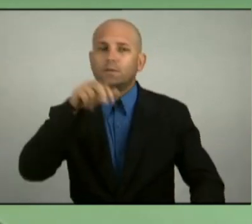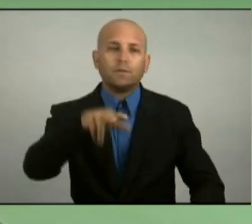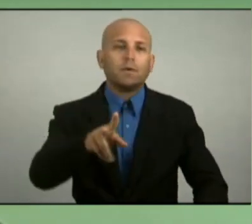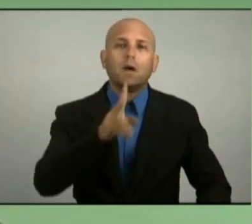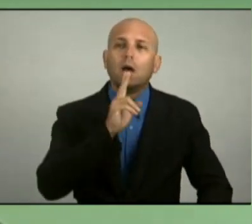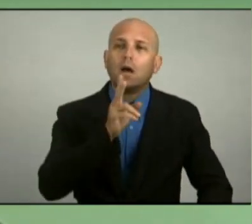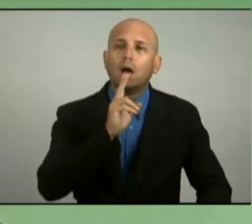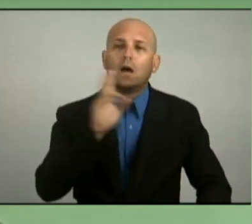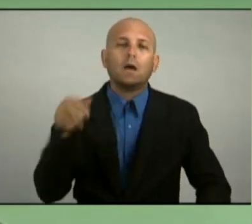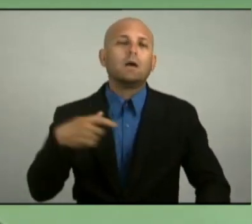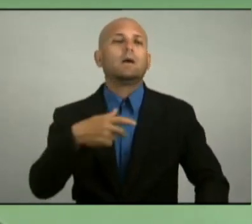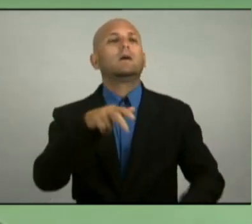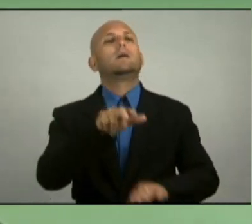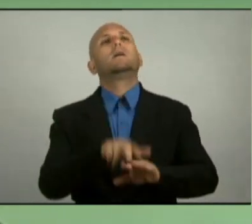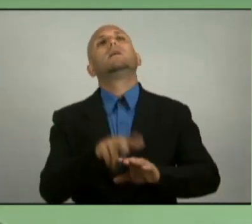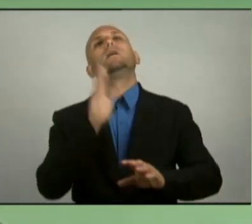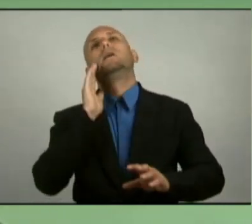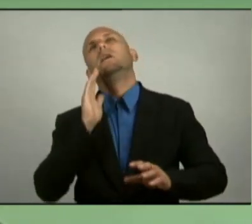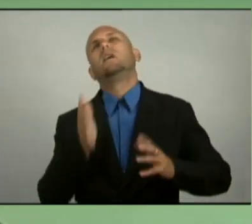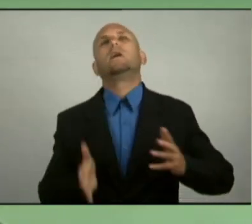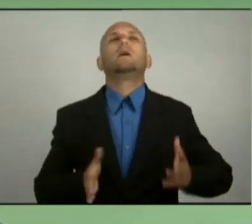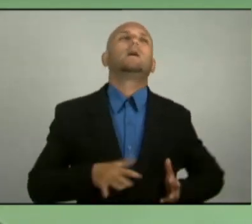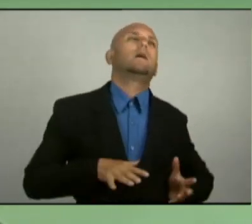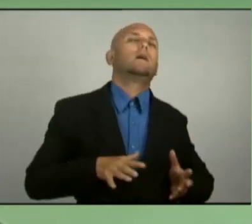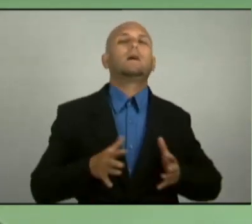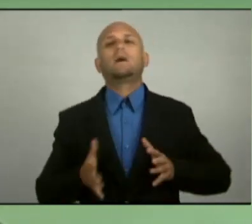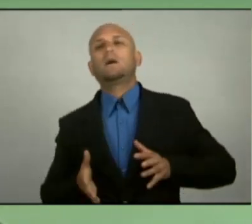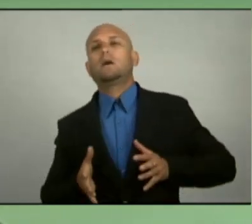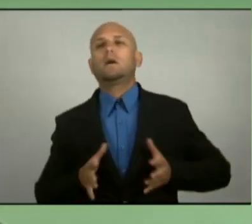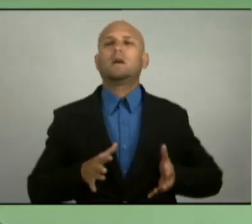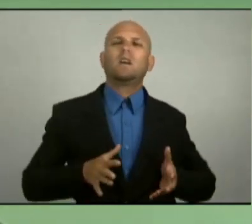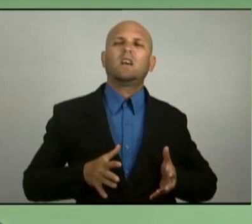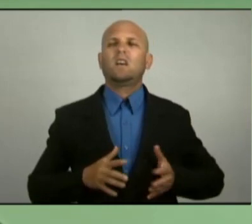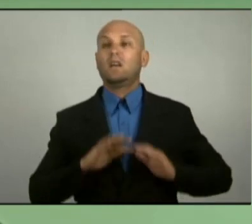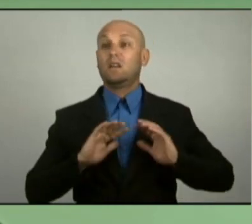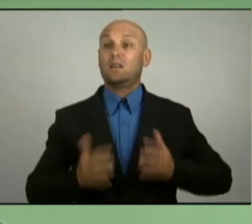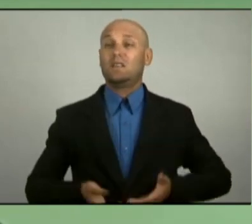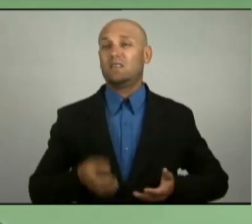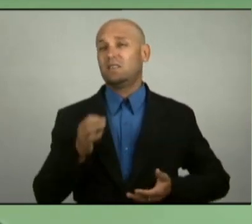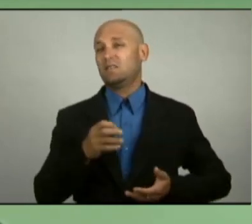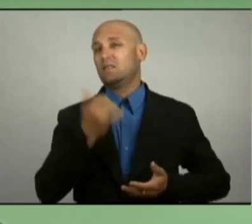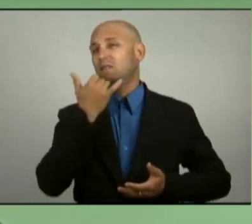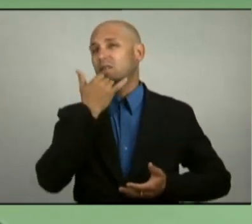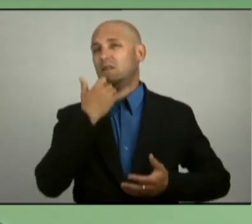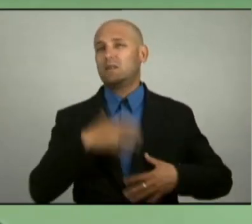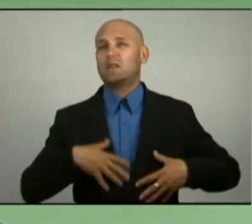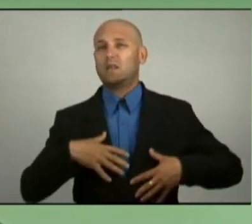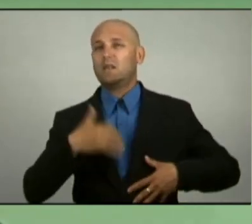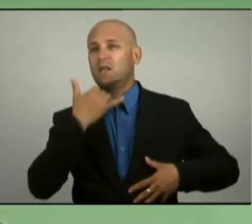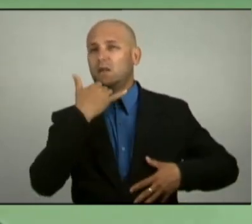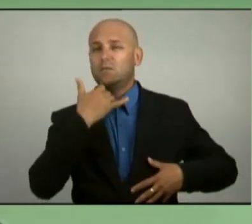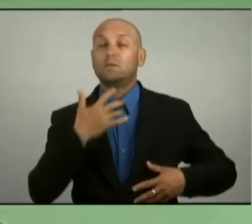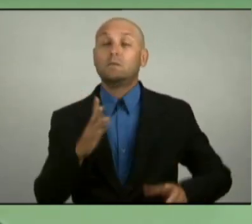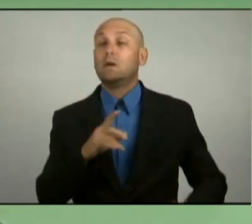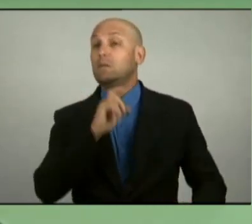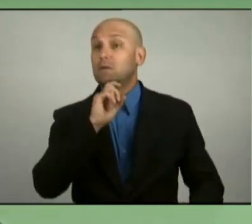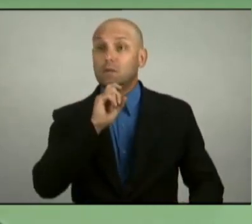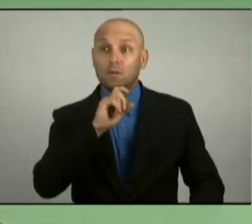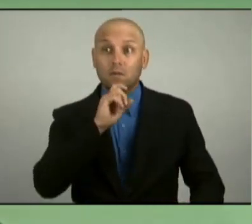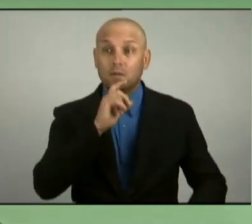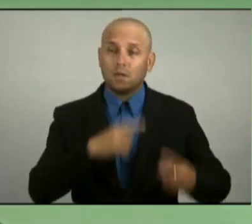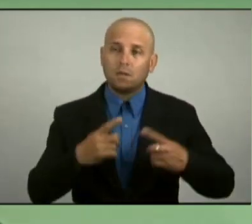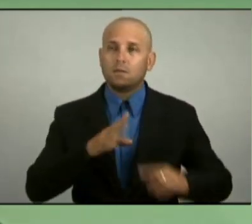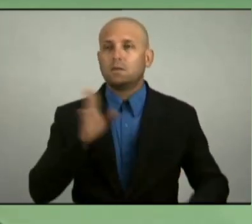virar volverte a acostar es bien difícil pero bueno Eh Esto debe de de buscarse ayuda en el eh